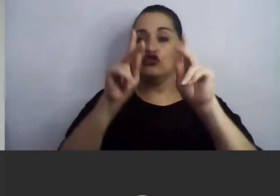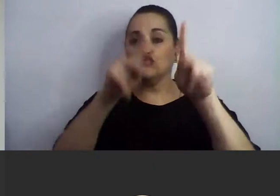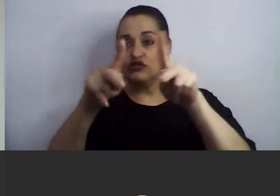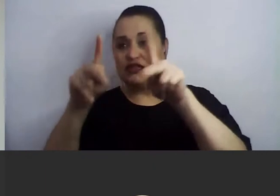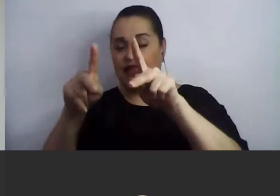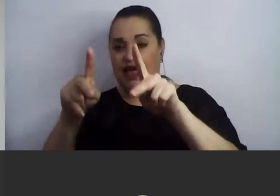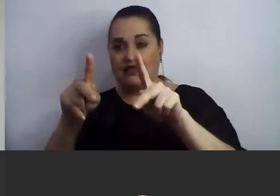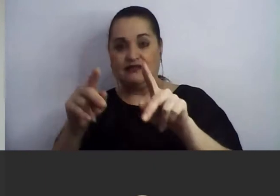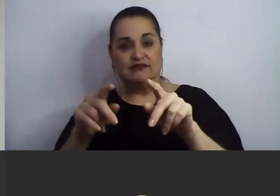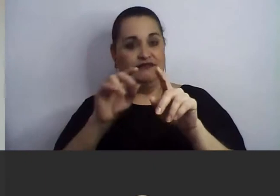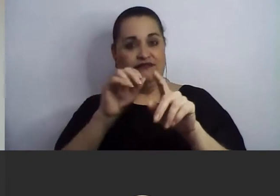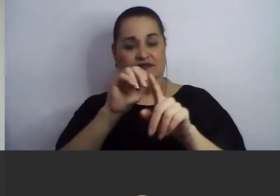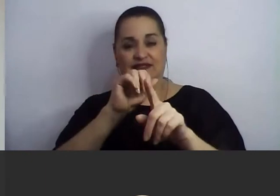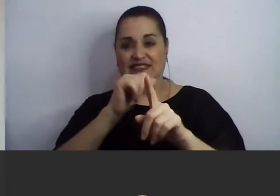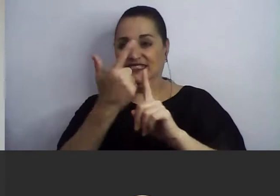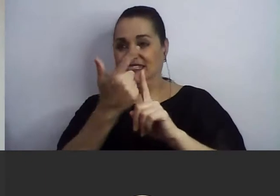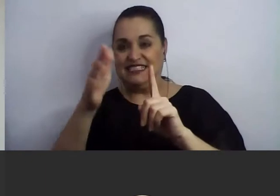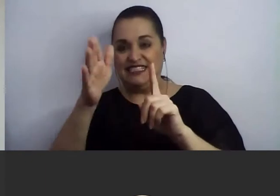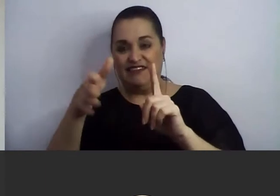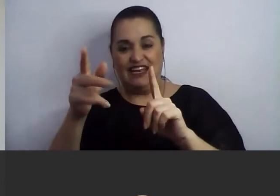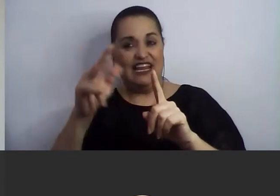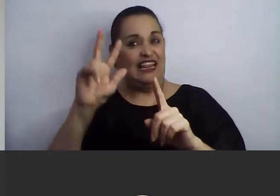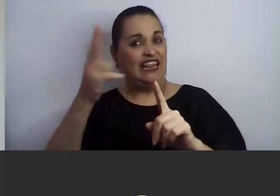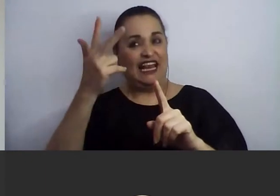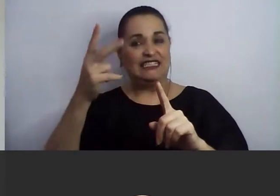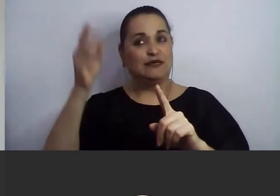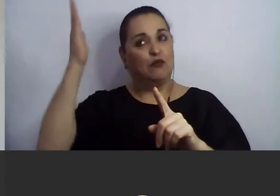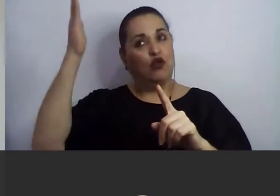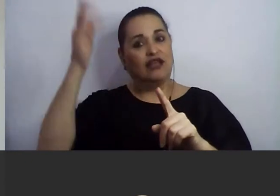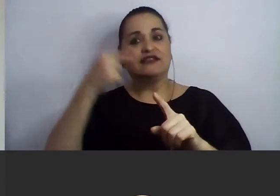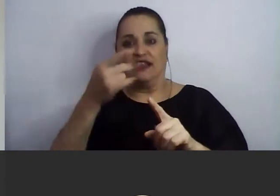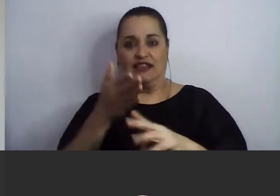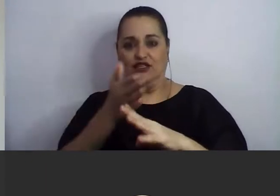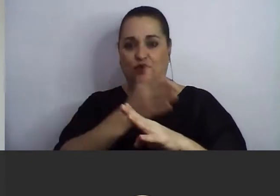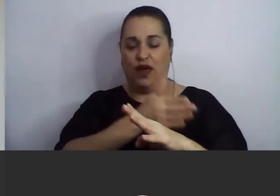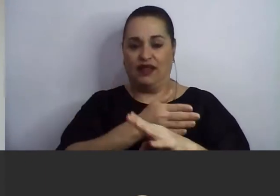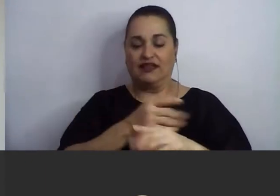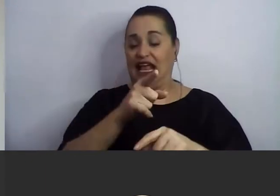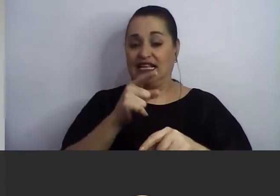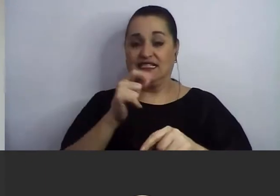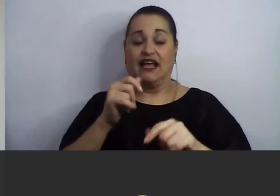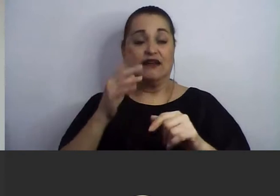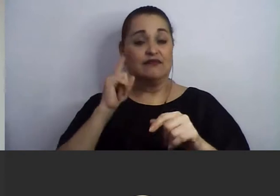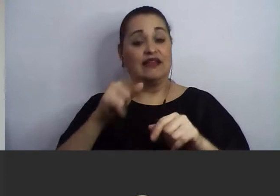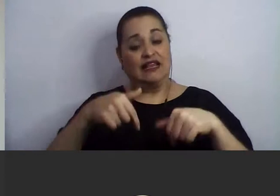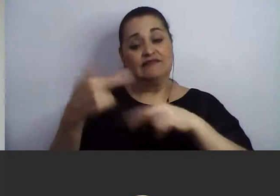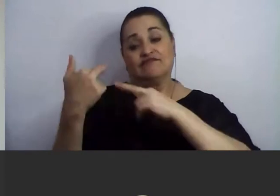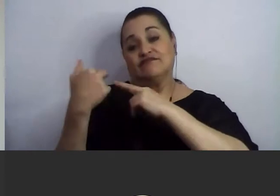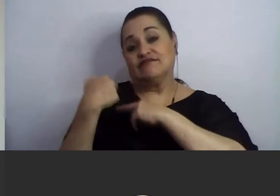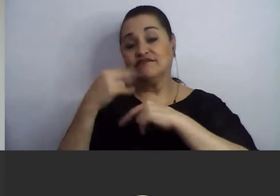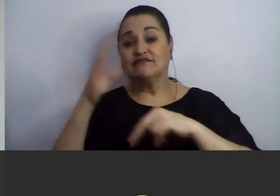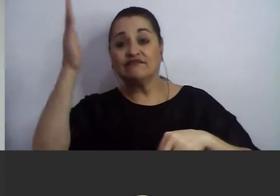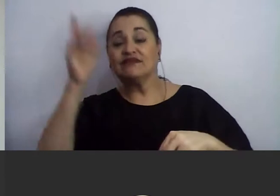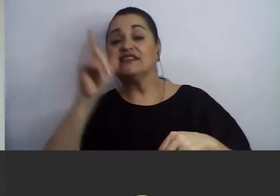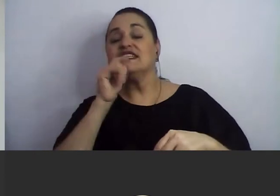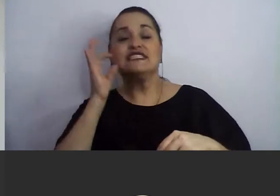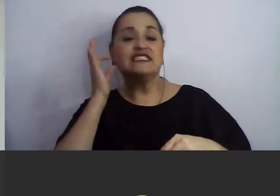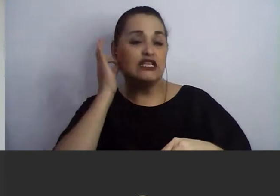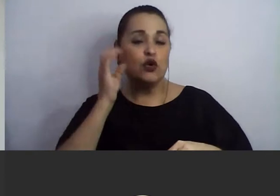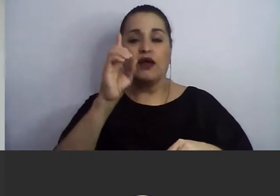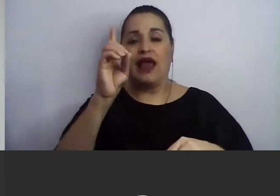mencionado en las ponencias, en las tres ponencias anteriores. Esta intervención estará a cargo de la señora